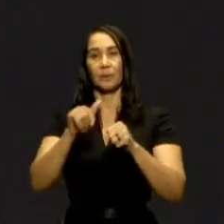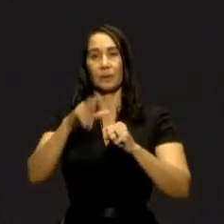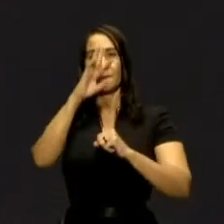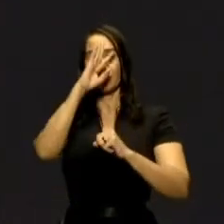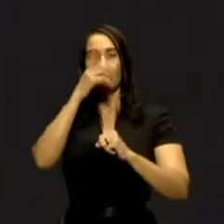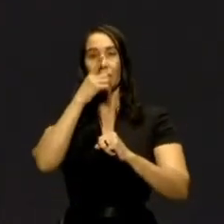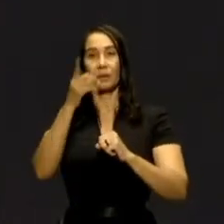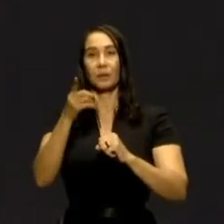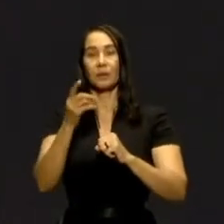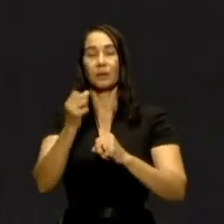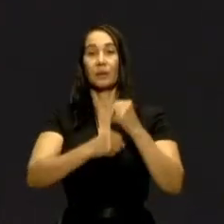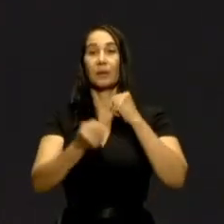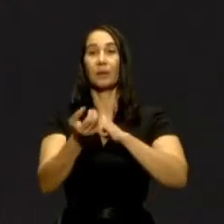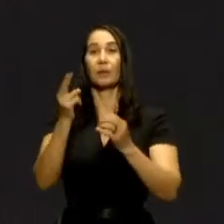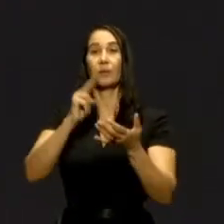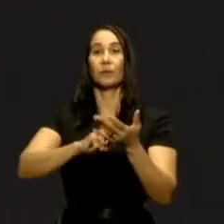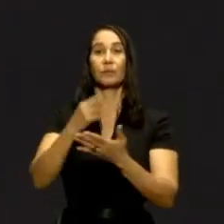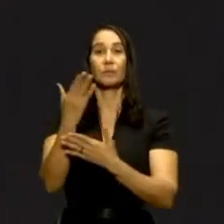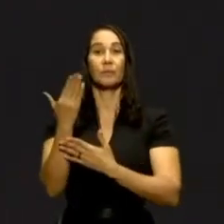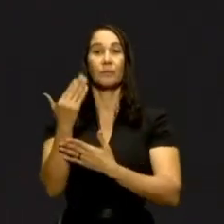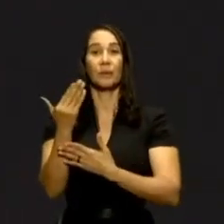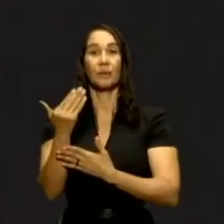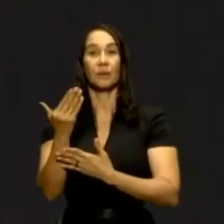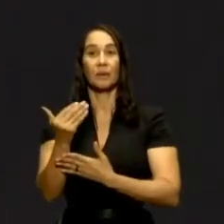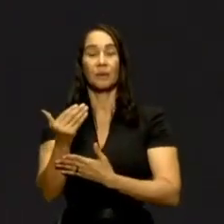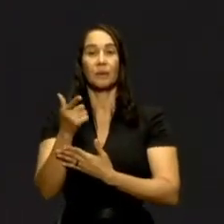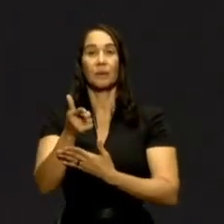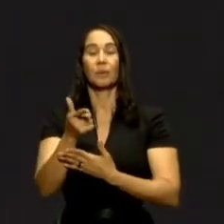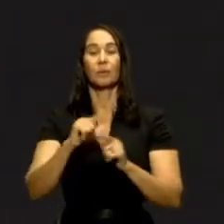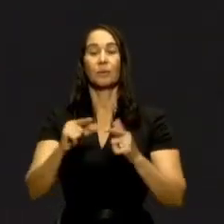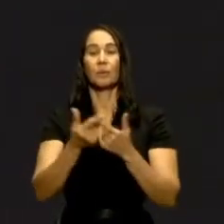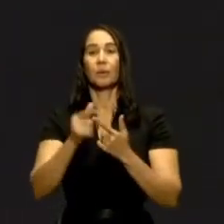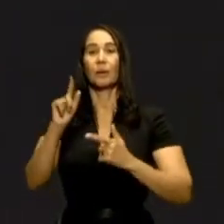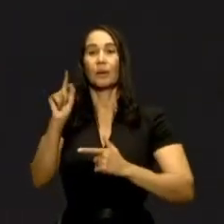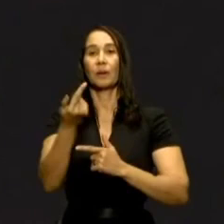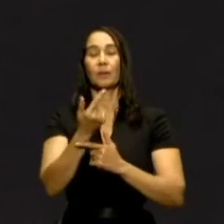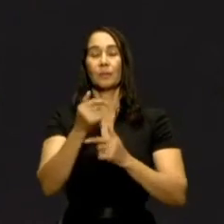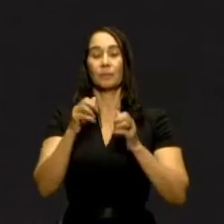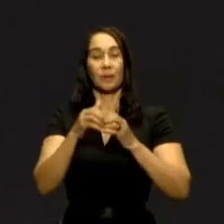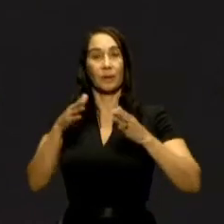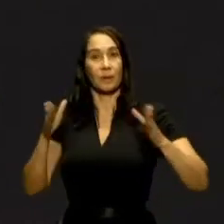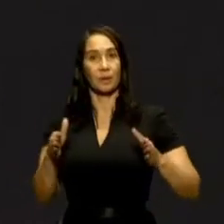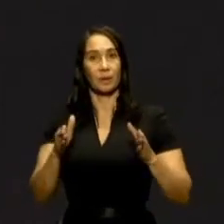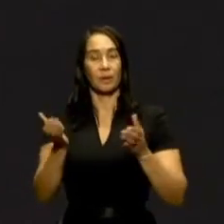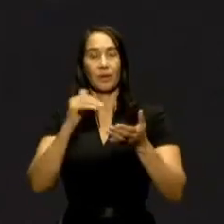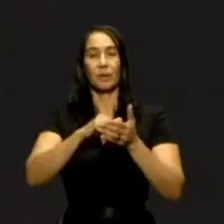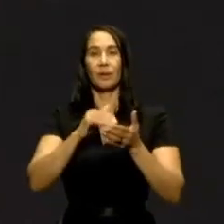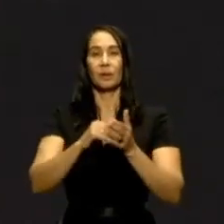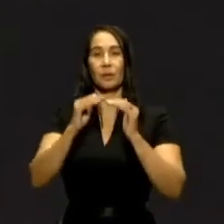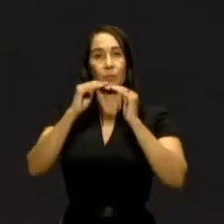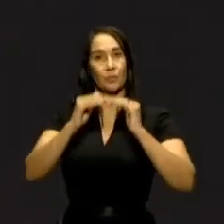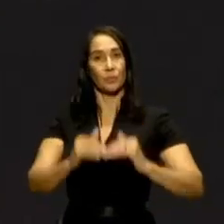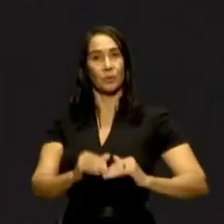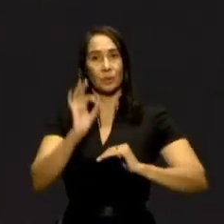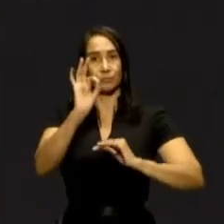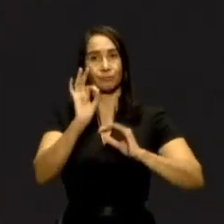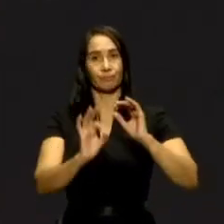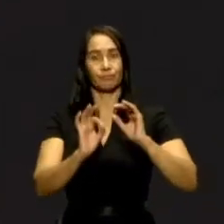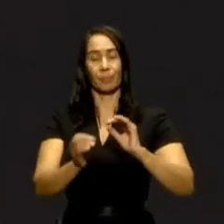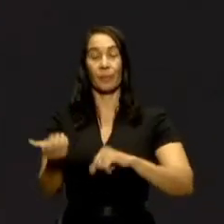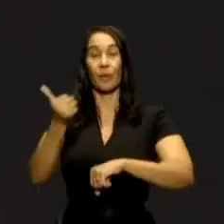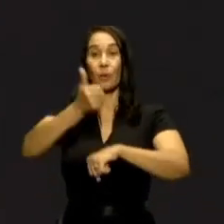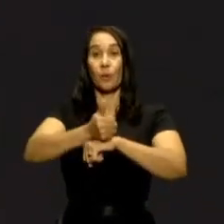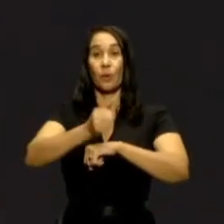República Dominicana desde el año 2015, cuando tuvo lugar la primera versión, obteniendo una muy baja puntuación